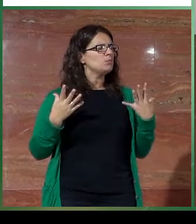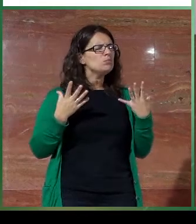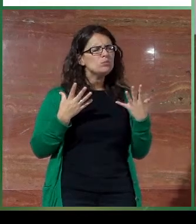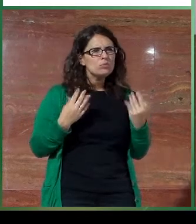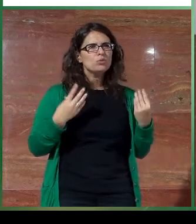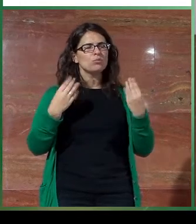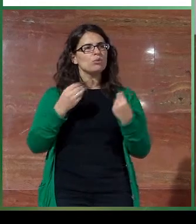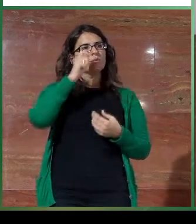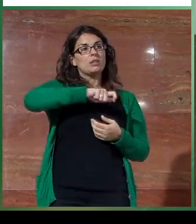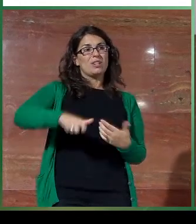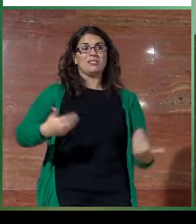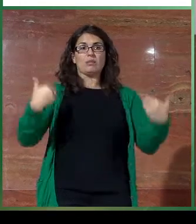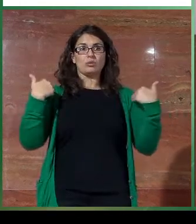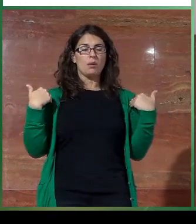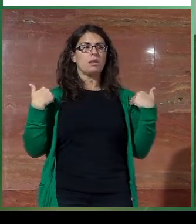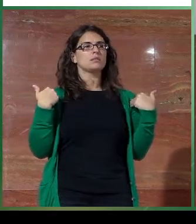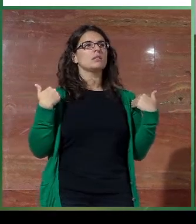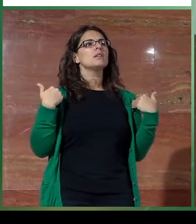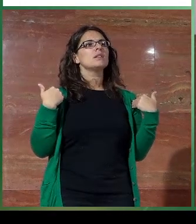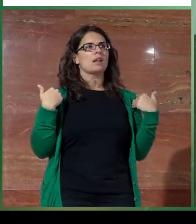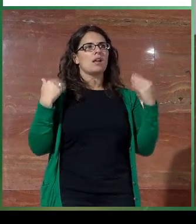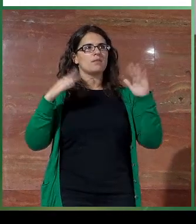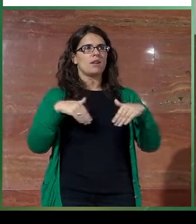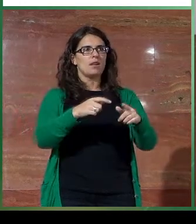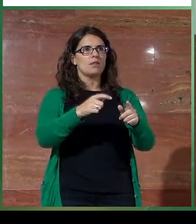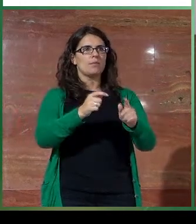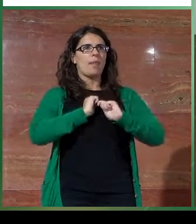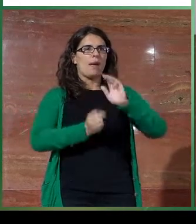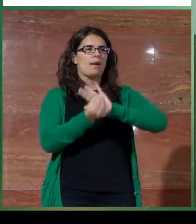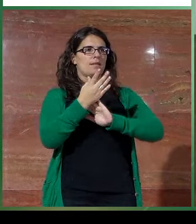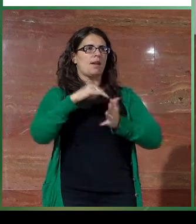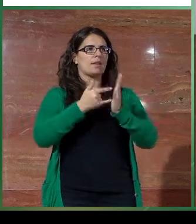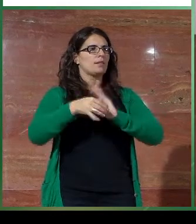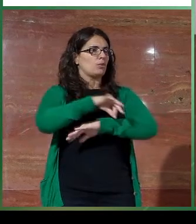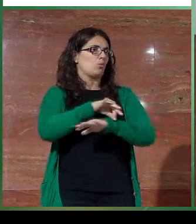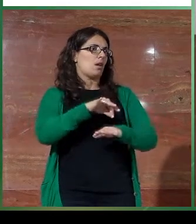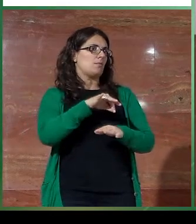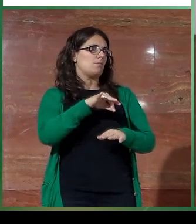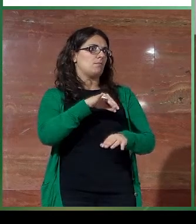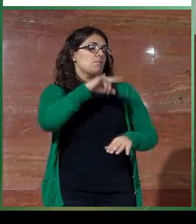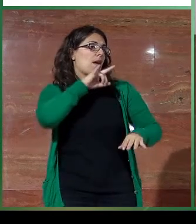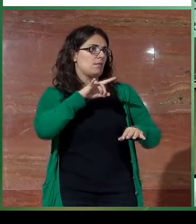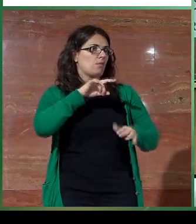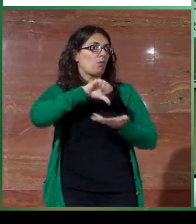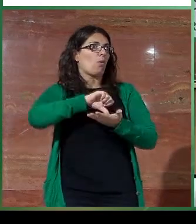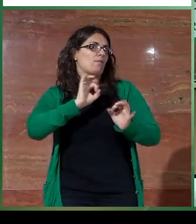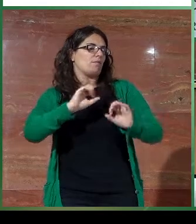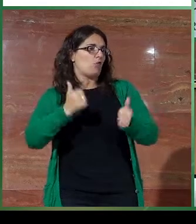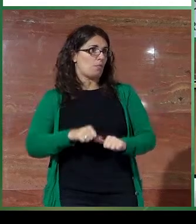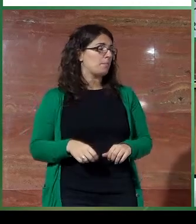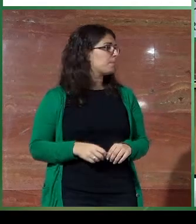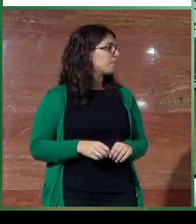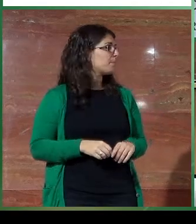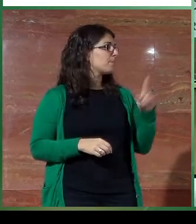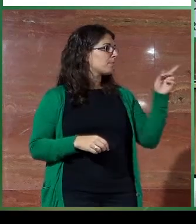agentes que hacen que la arquitectura sea lo que es, que la ciudad sea lo que es. Yo creo que